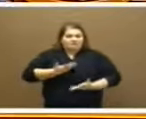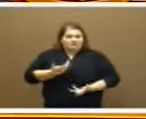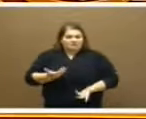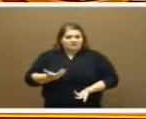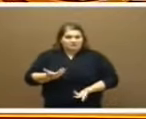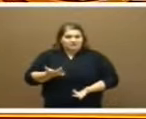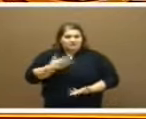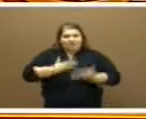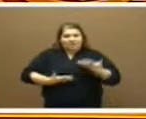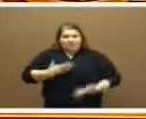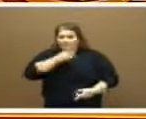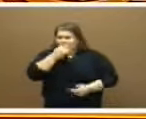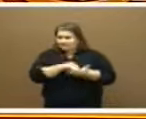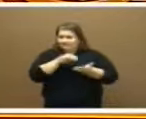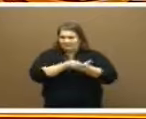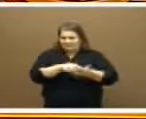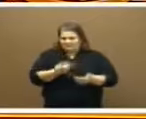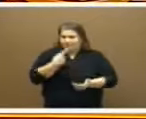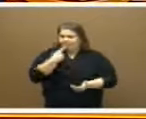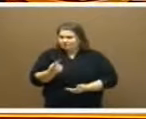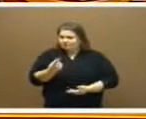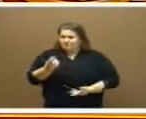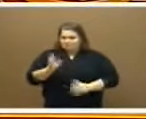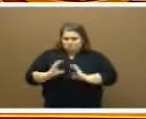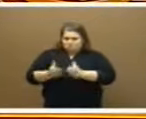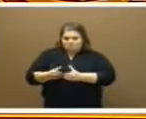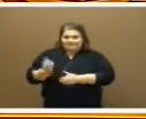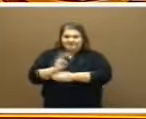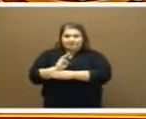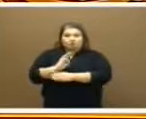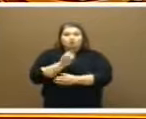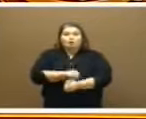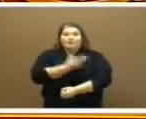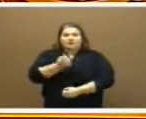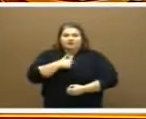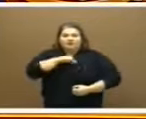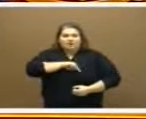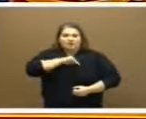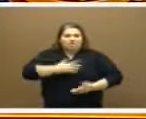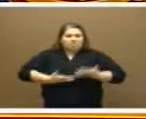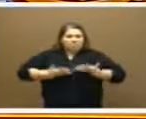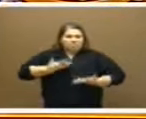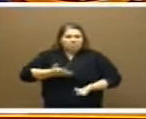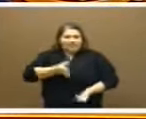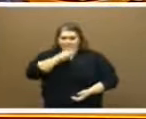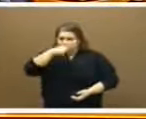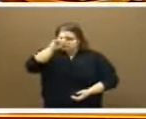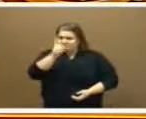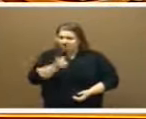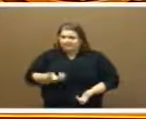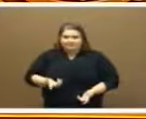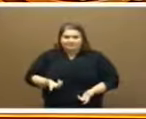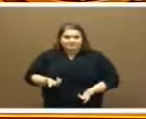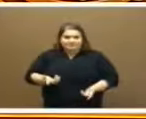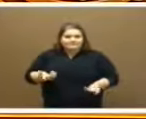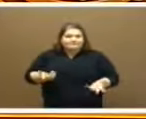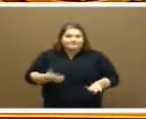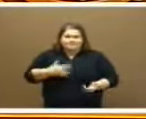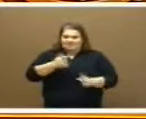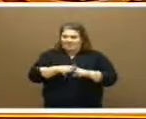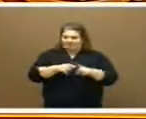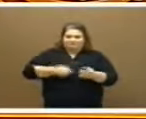Con esta incertidumbre, como ya hemos relatado en varias ocasiones, la incertidumbre del Grupo Parlamentario Socialista ante la no certeza